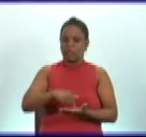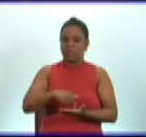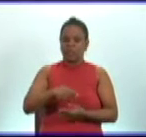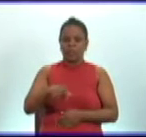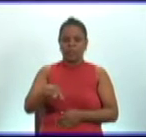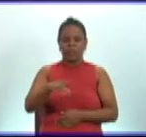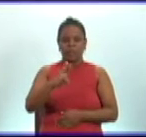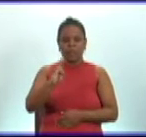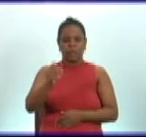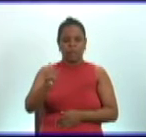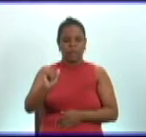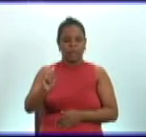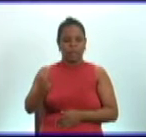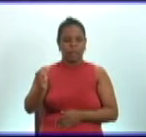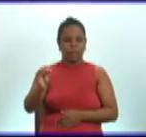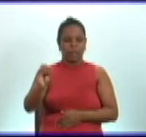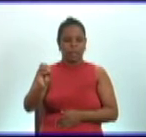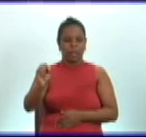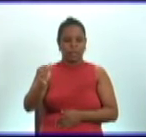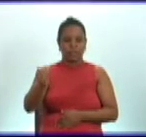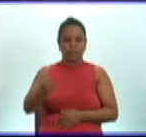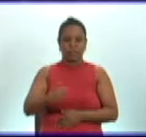gentil vaya mesa,